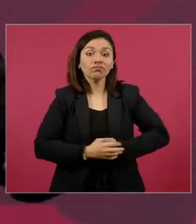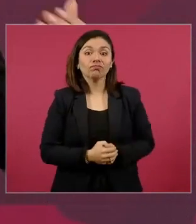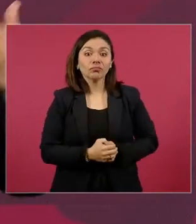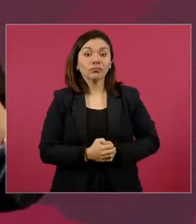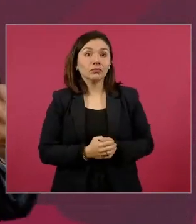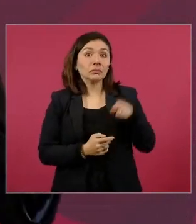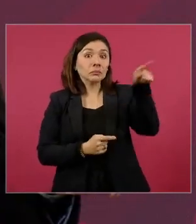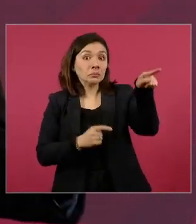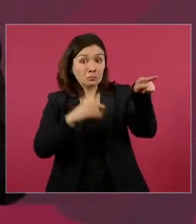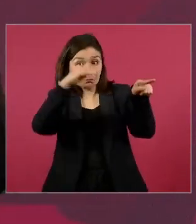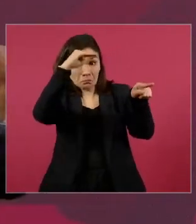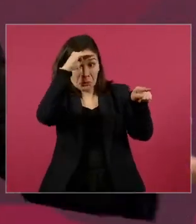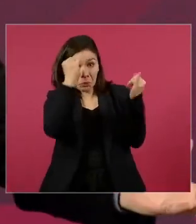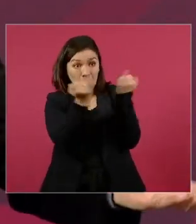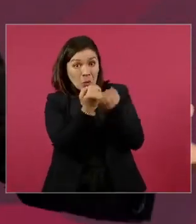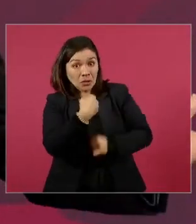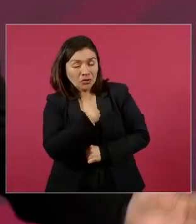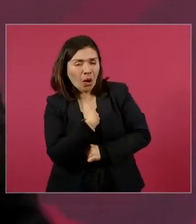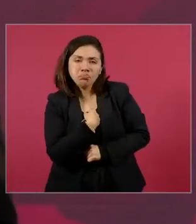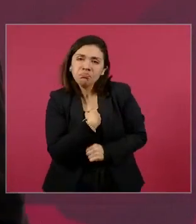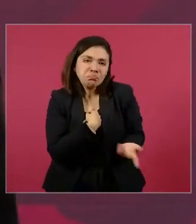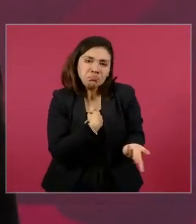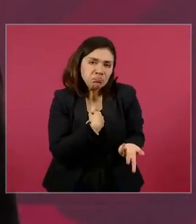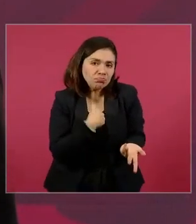Y él no piensa igual que yo.